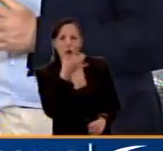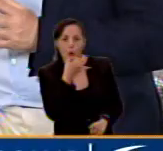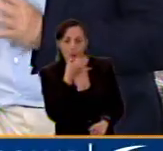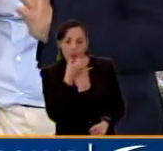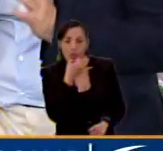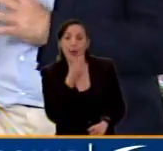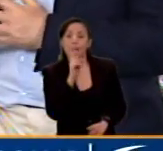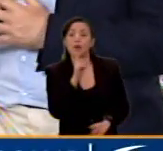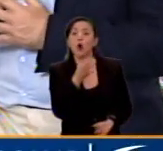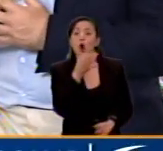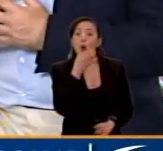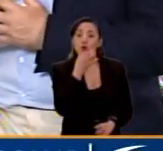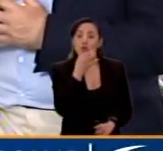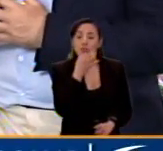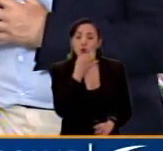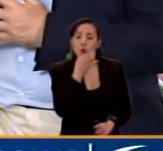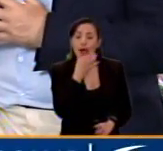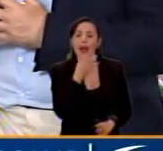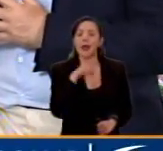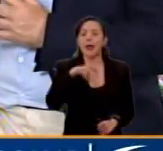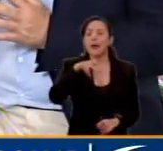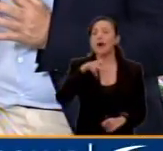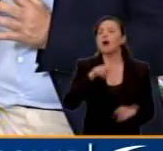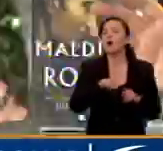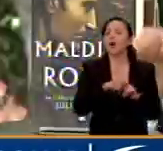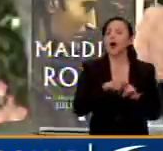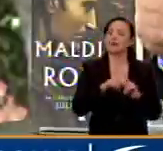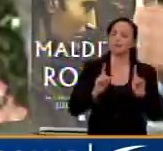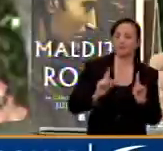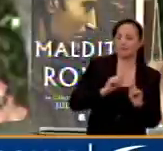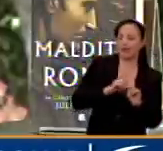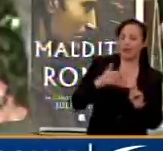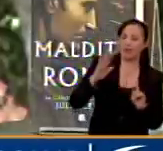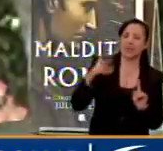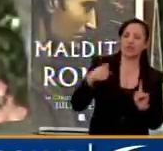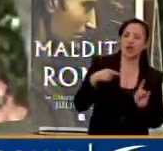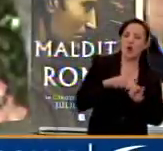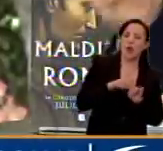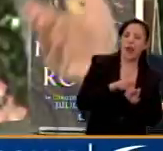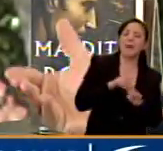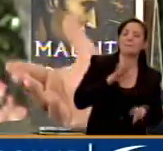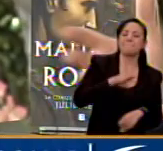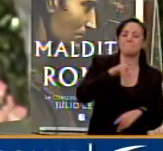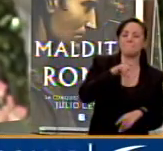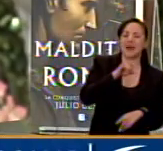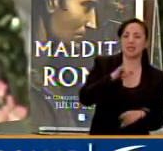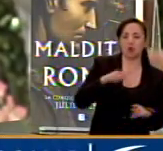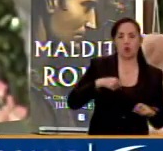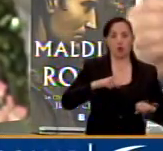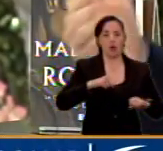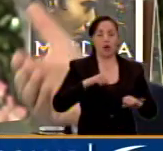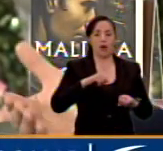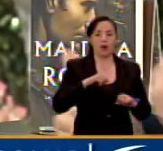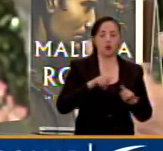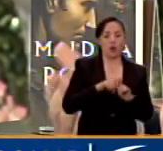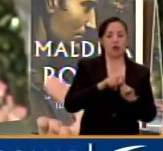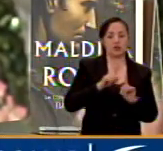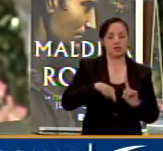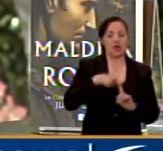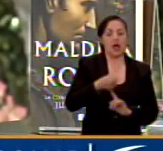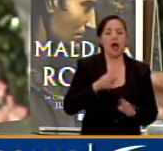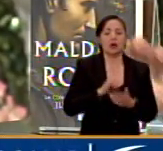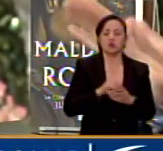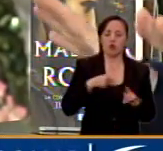pasivo, es decir, porque la homosexualidad como homosexual activo, digamos, no en posición de poder en la